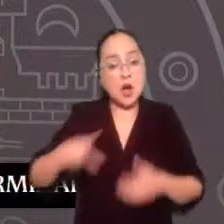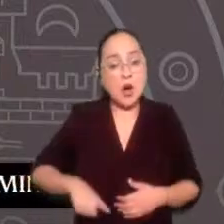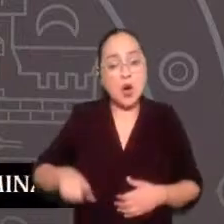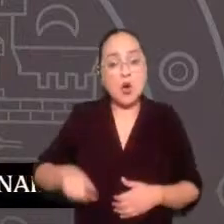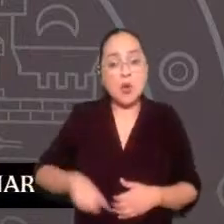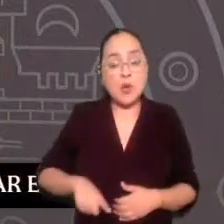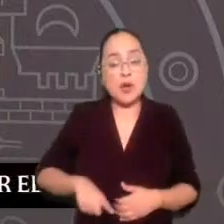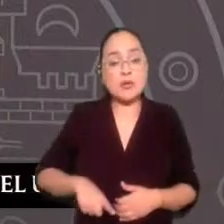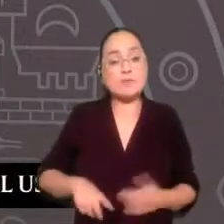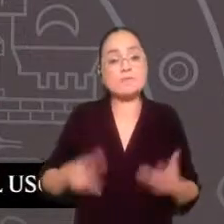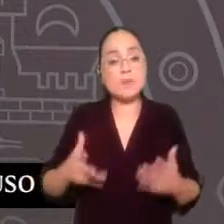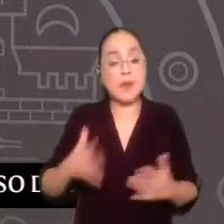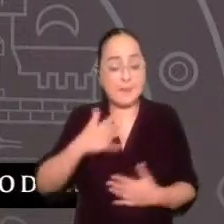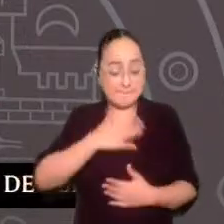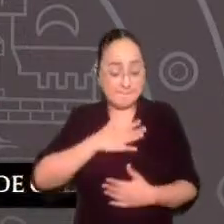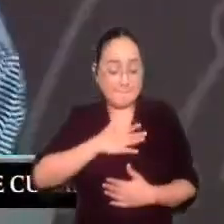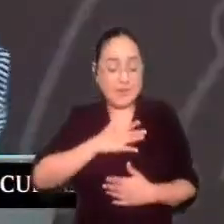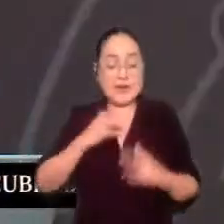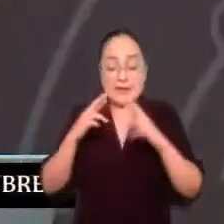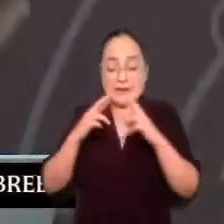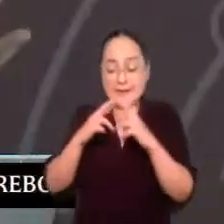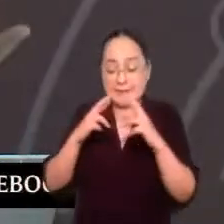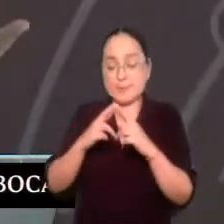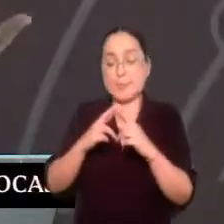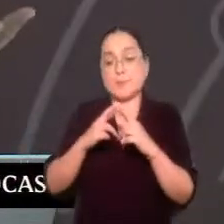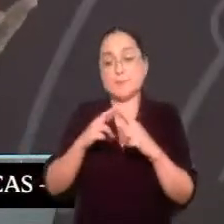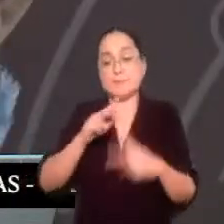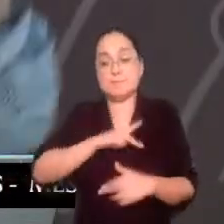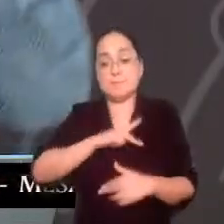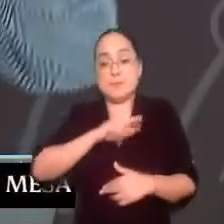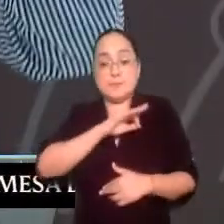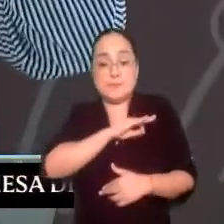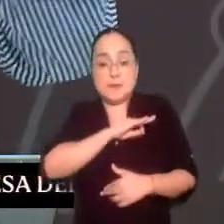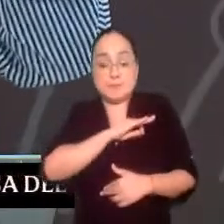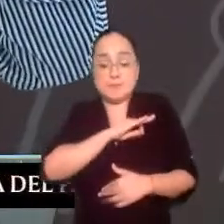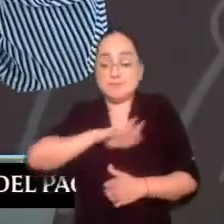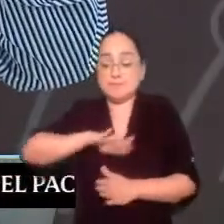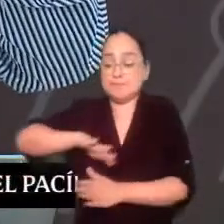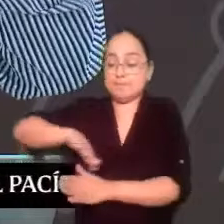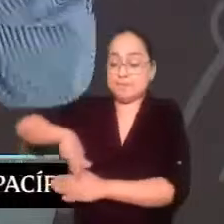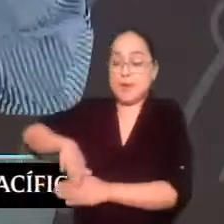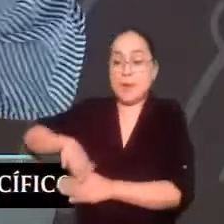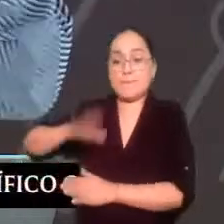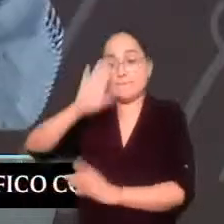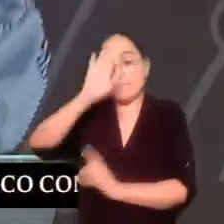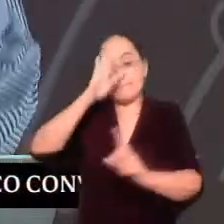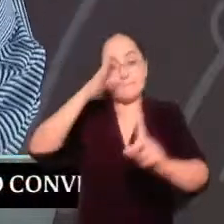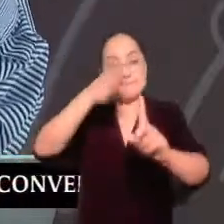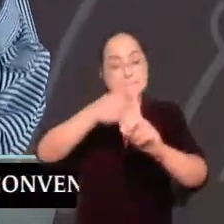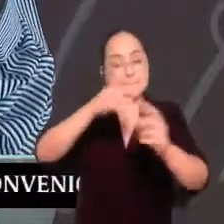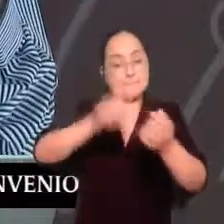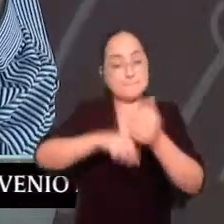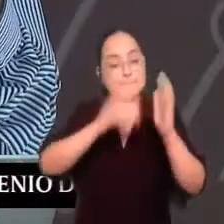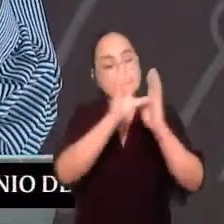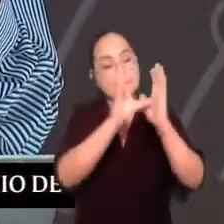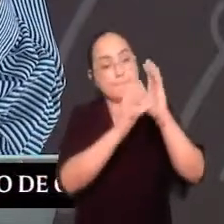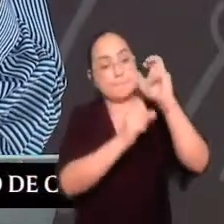subordinamos nuestras creencias personales a lo que mandata una tarea de